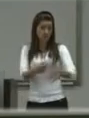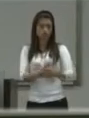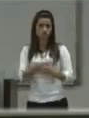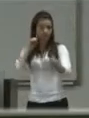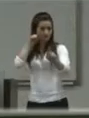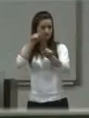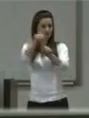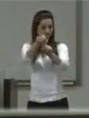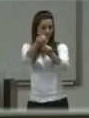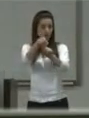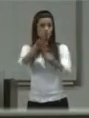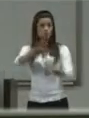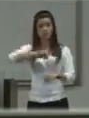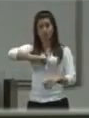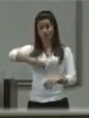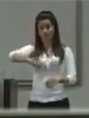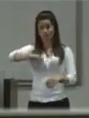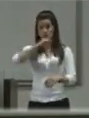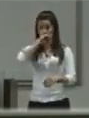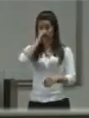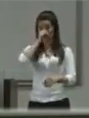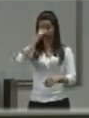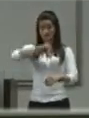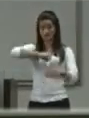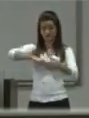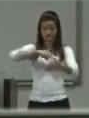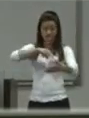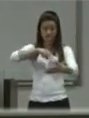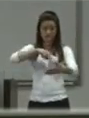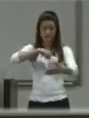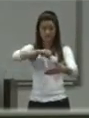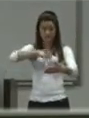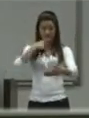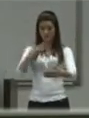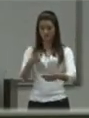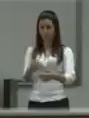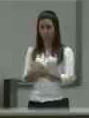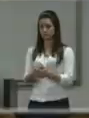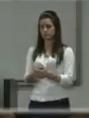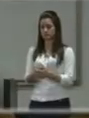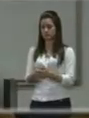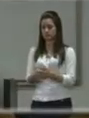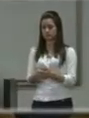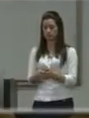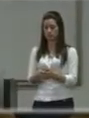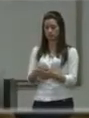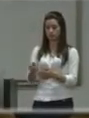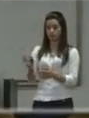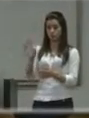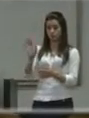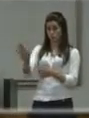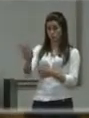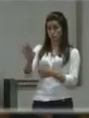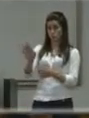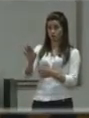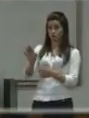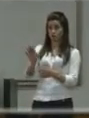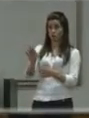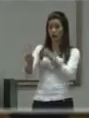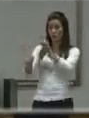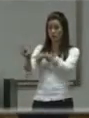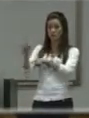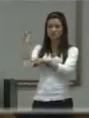desde el derecho romano que es desde cuando existe la interdicción para los locos furiosos se llamaban y los mentecati que eran los menos